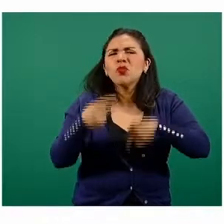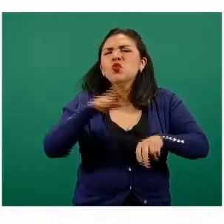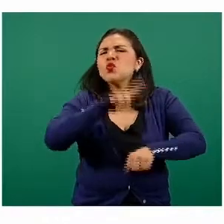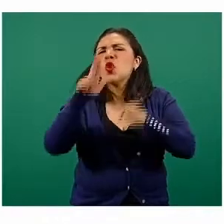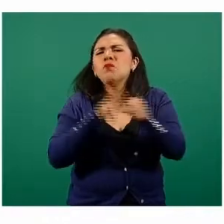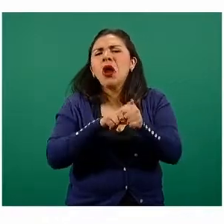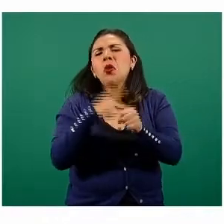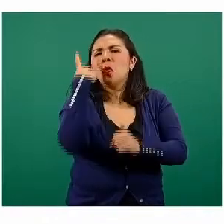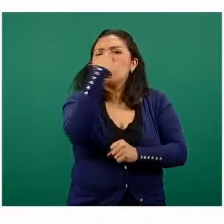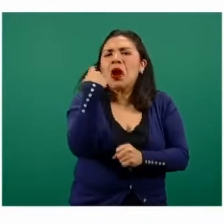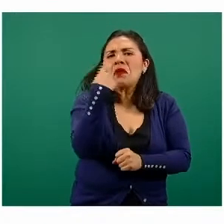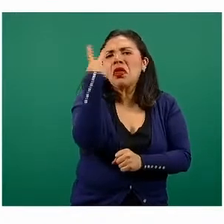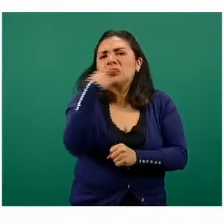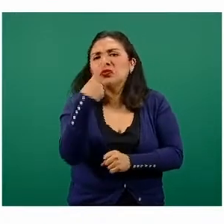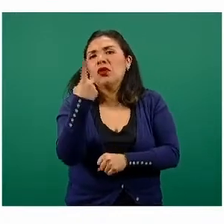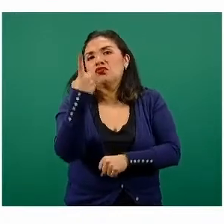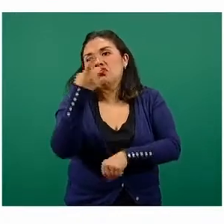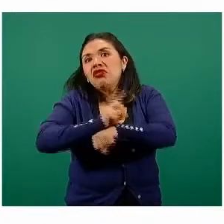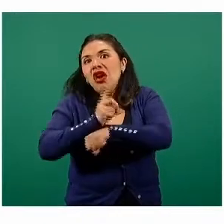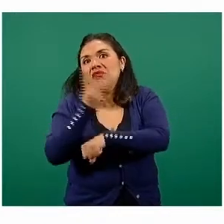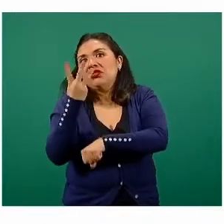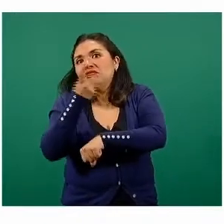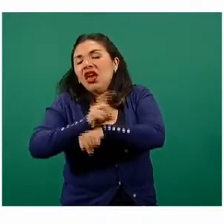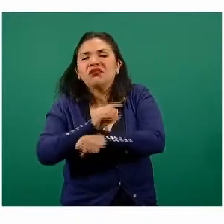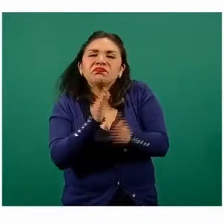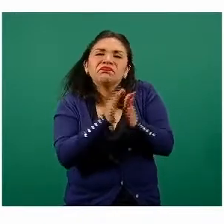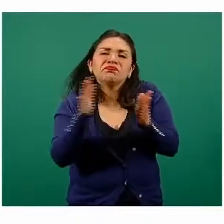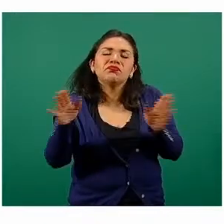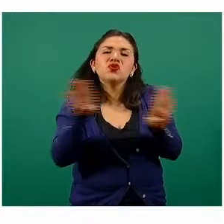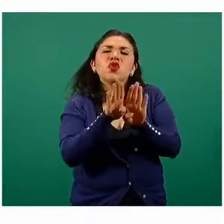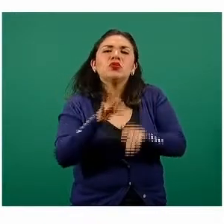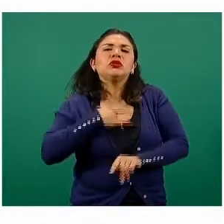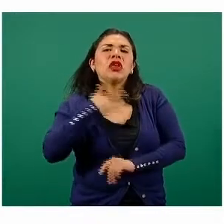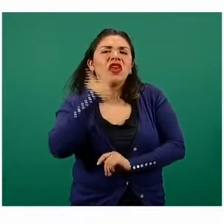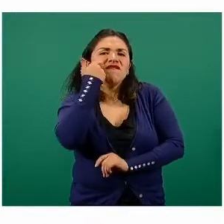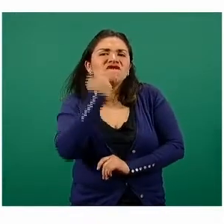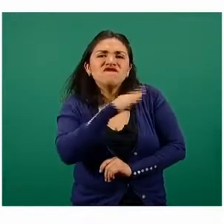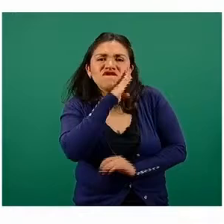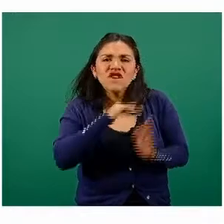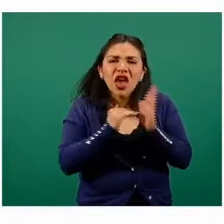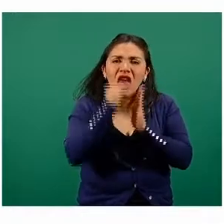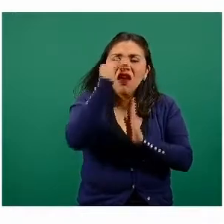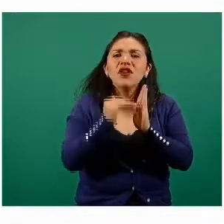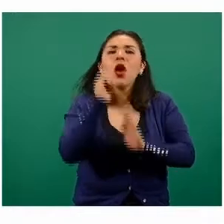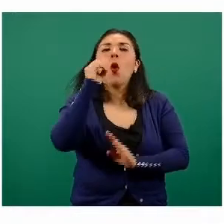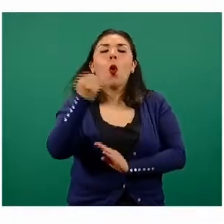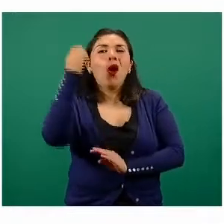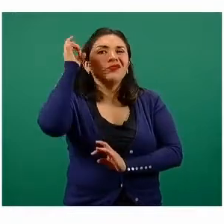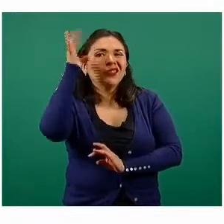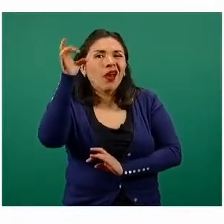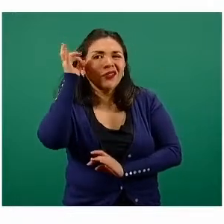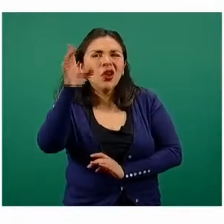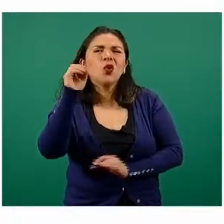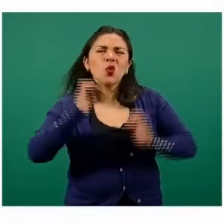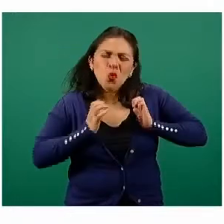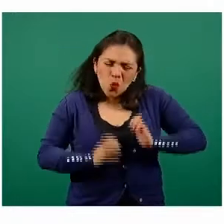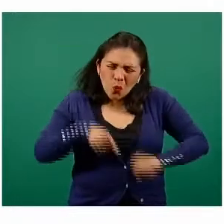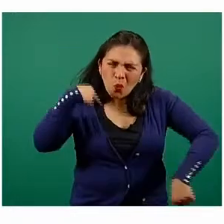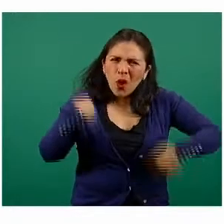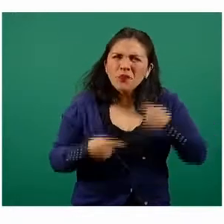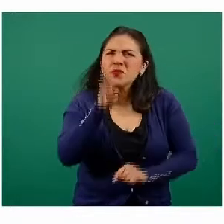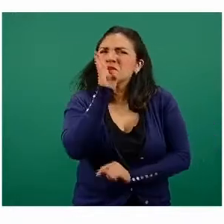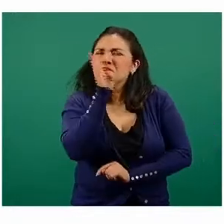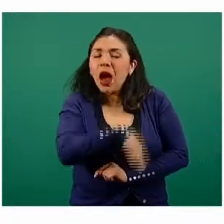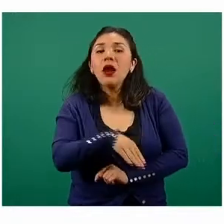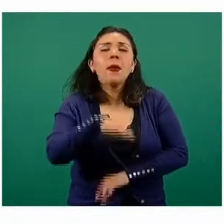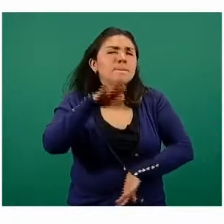o 3 días, puede incluso haber algunos de los síntomas como fiebre, como dolor de cabeza, como malestar general, y en toda